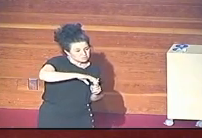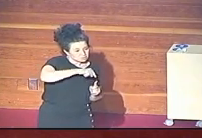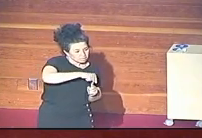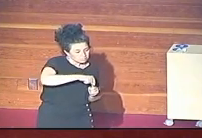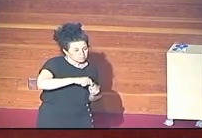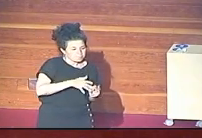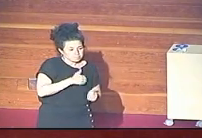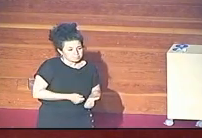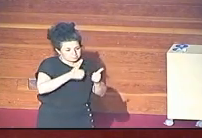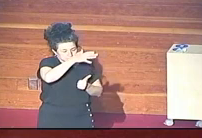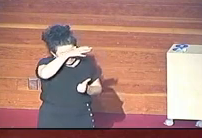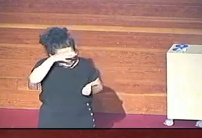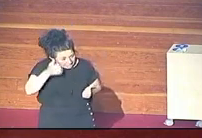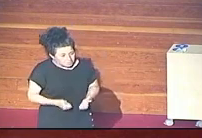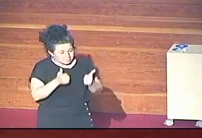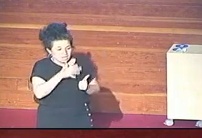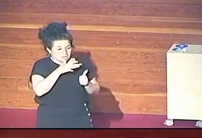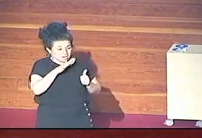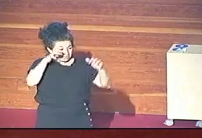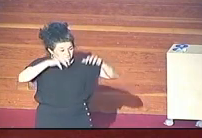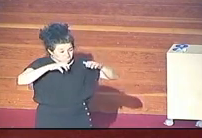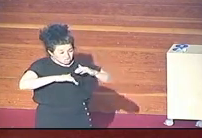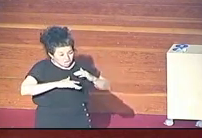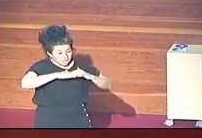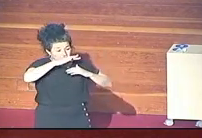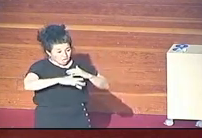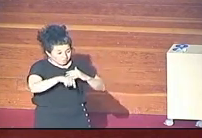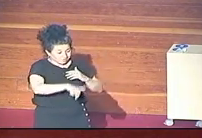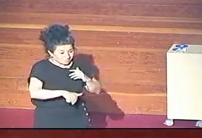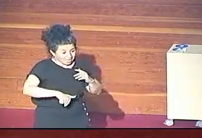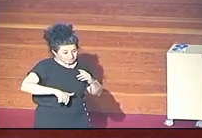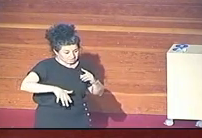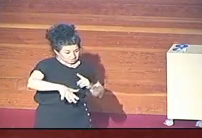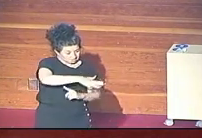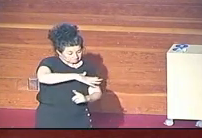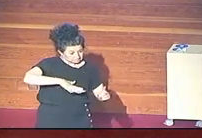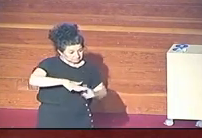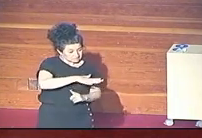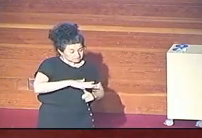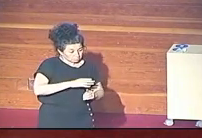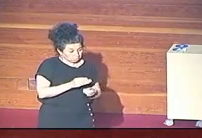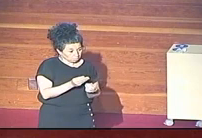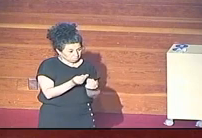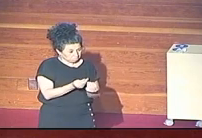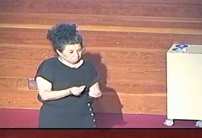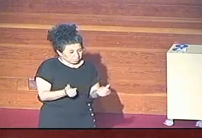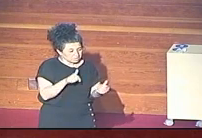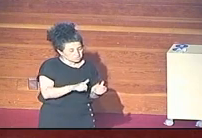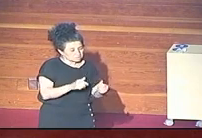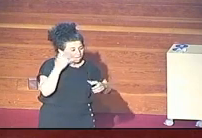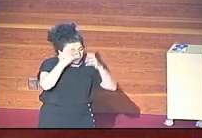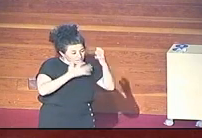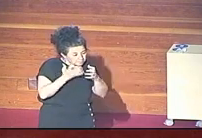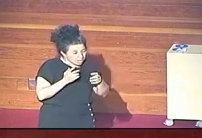efectos meteorológicos adversos en un ecosistema ya degradado pues esos animales y esas plantas van a estar más